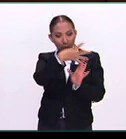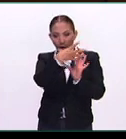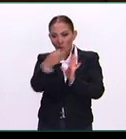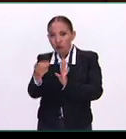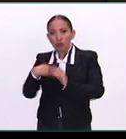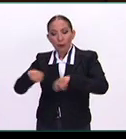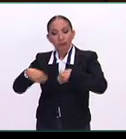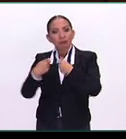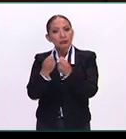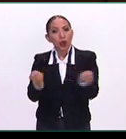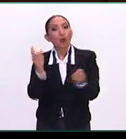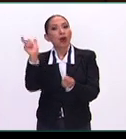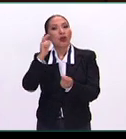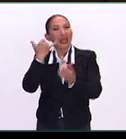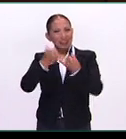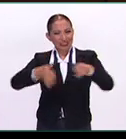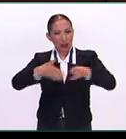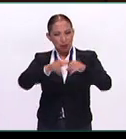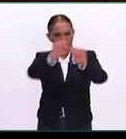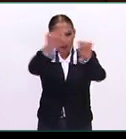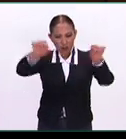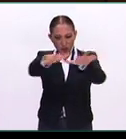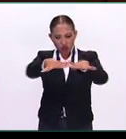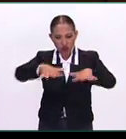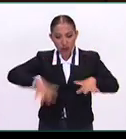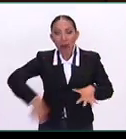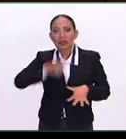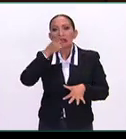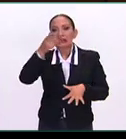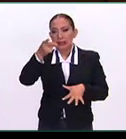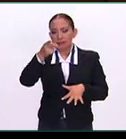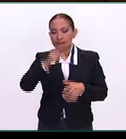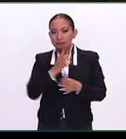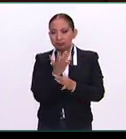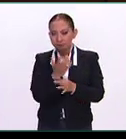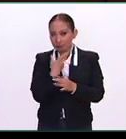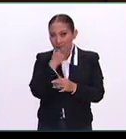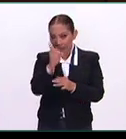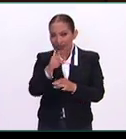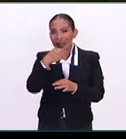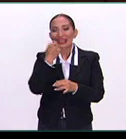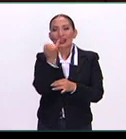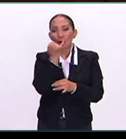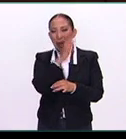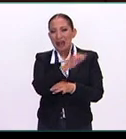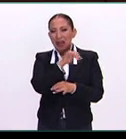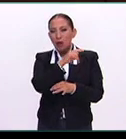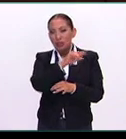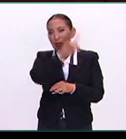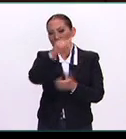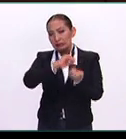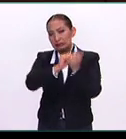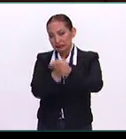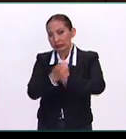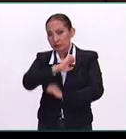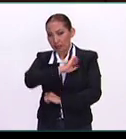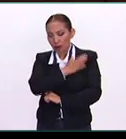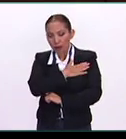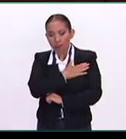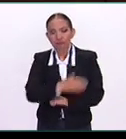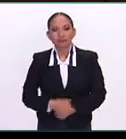yo les diera cuando se inauguró. El texto dice, se lo voy a decir en náhuatl y luego lo traduzco en